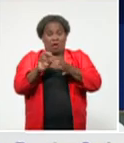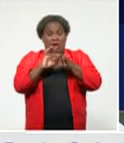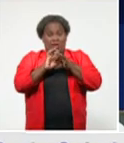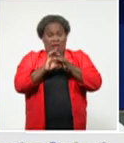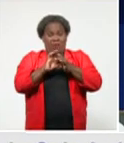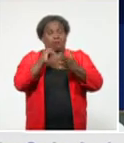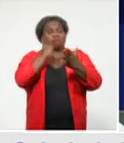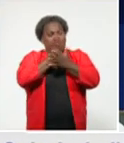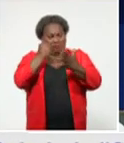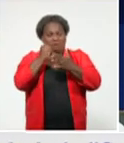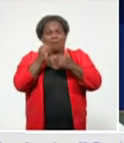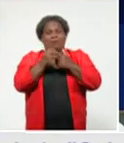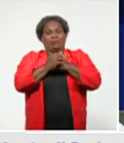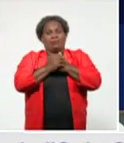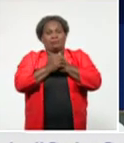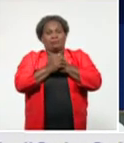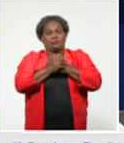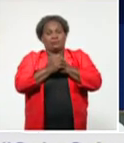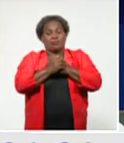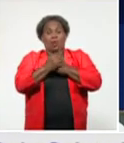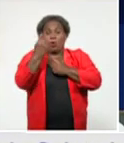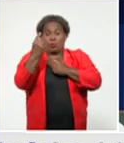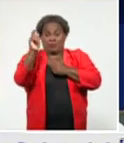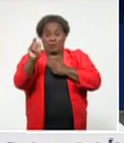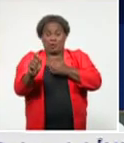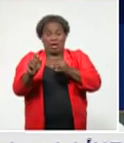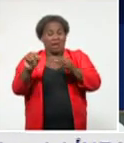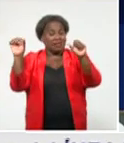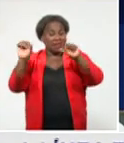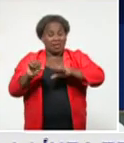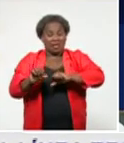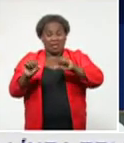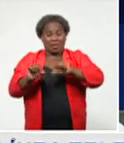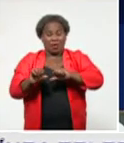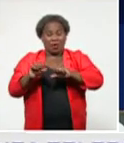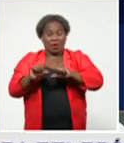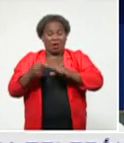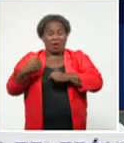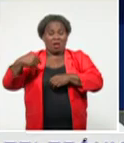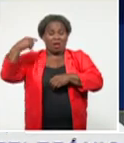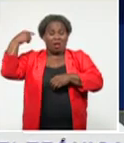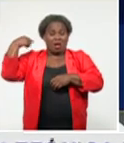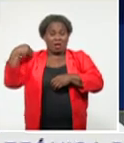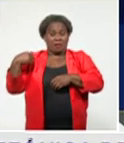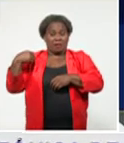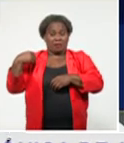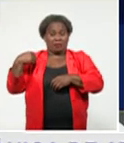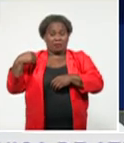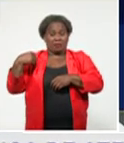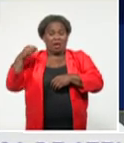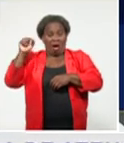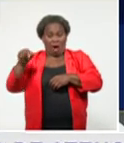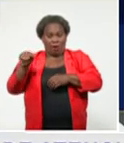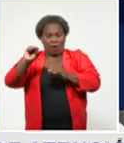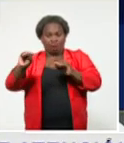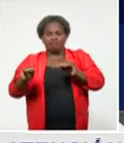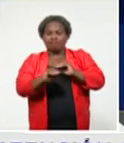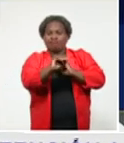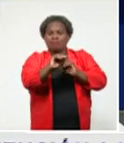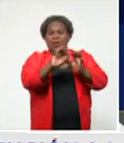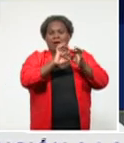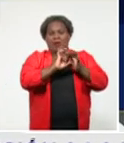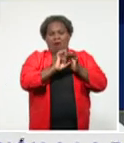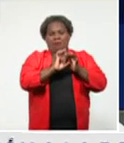confirmado. Y un crítico que teníamos en el día de ayer pasa para grave.